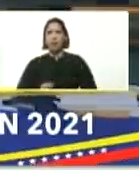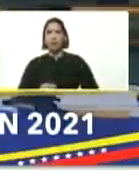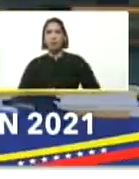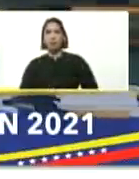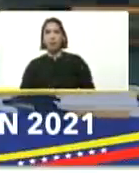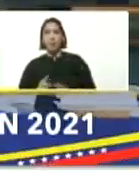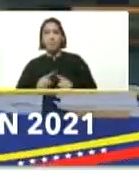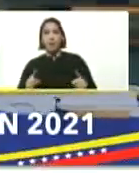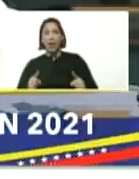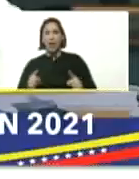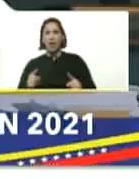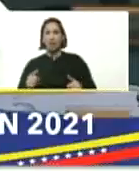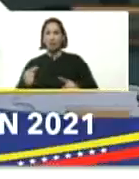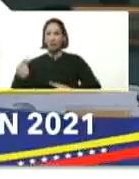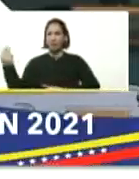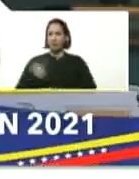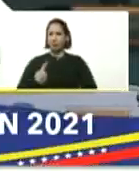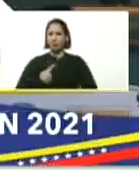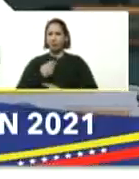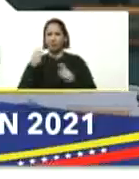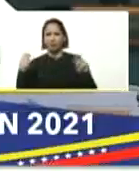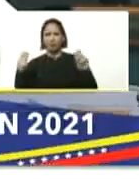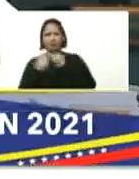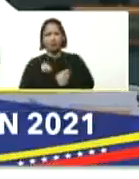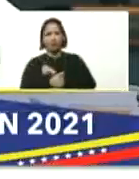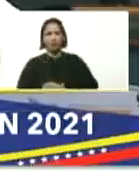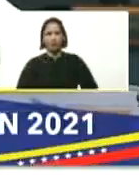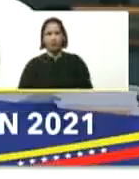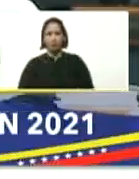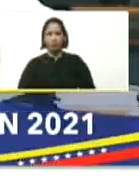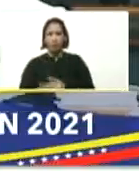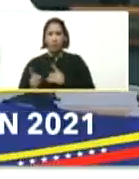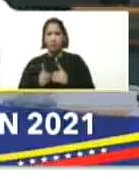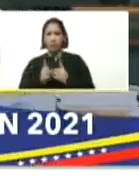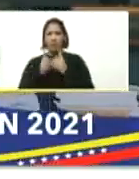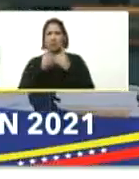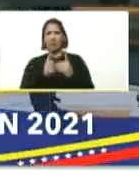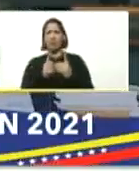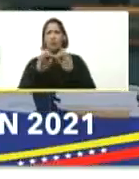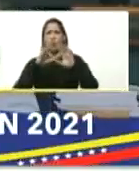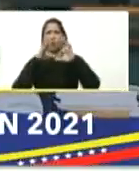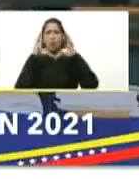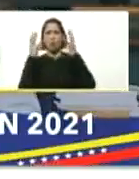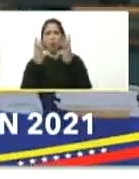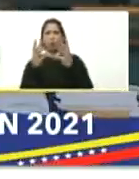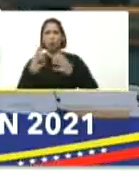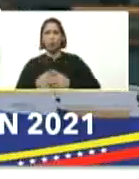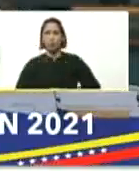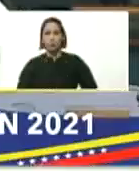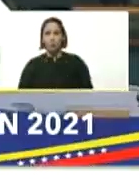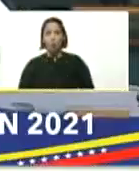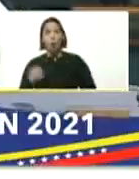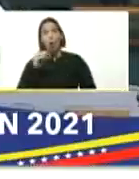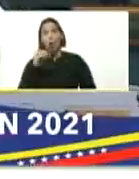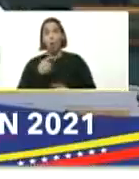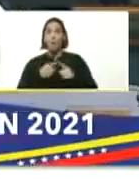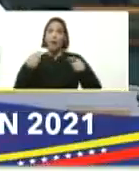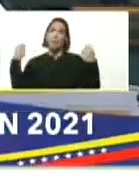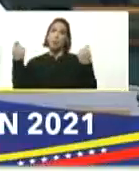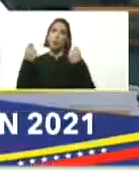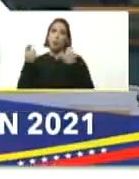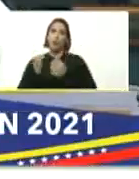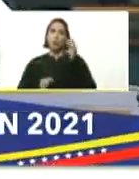para acusarnos y convertirnos en perseguidos en el mundo, o para promover